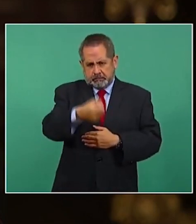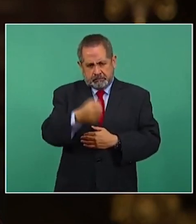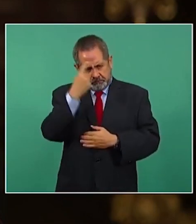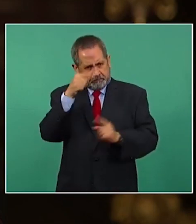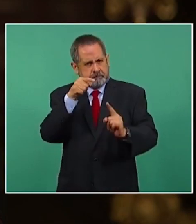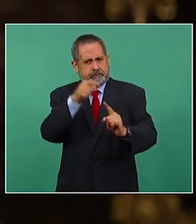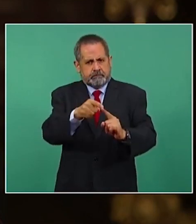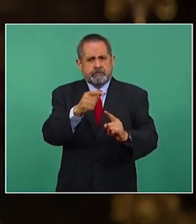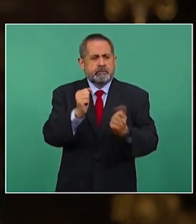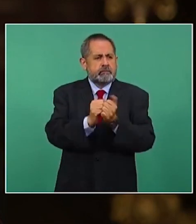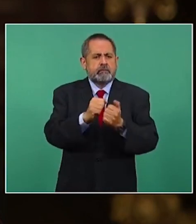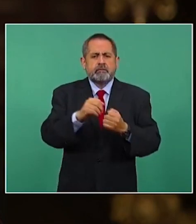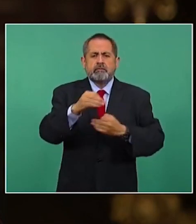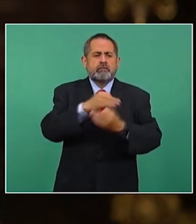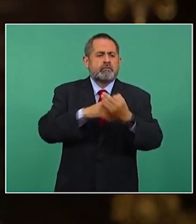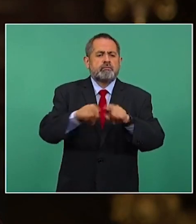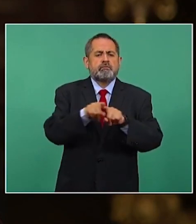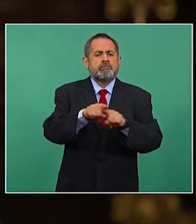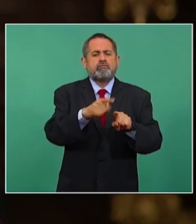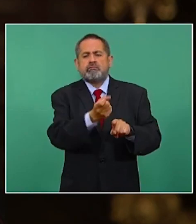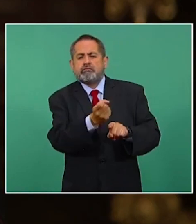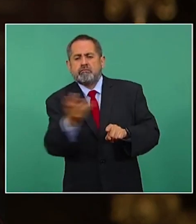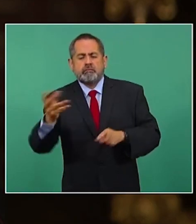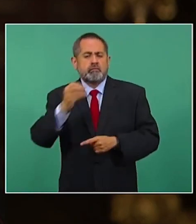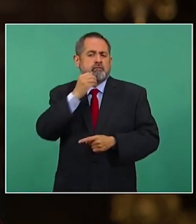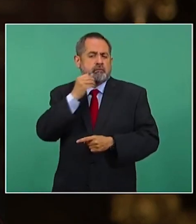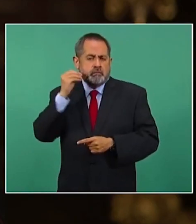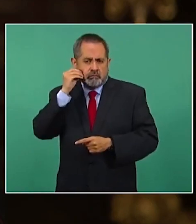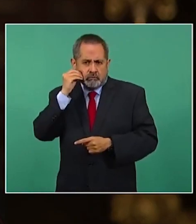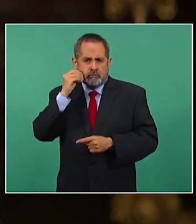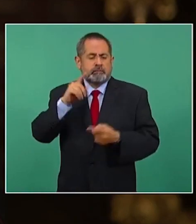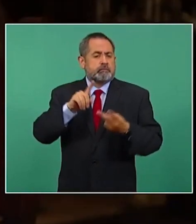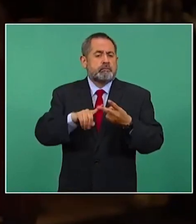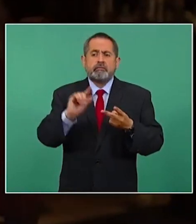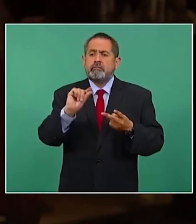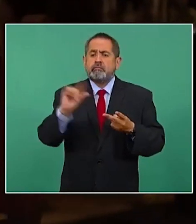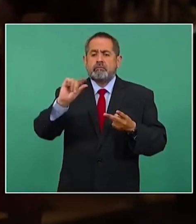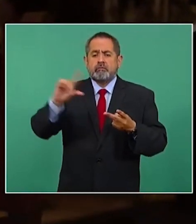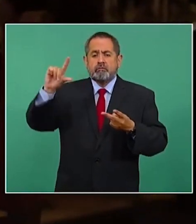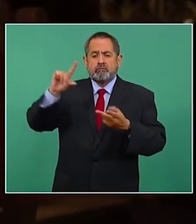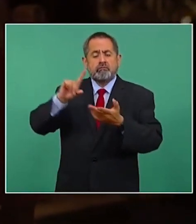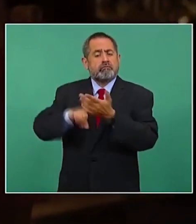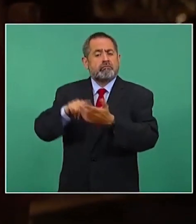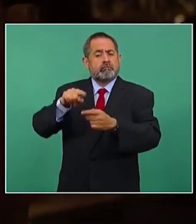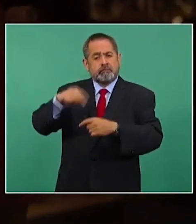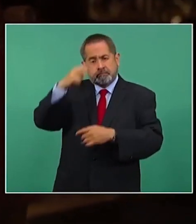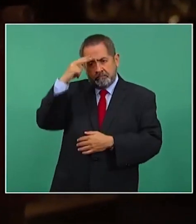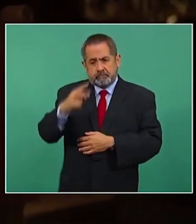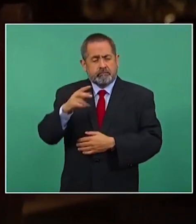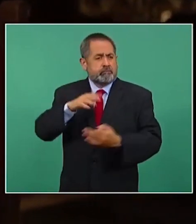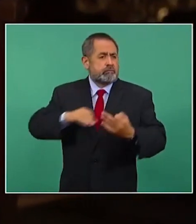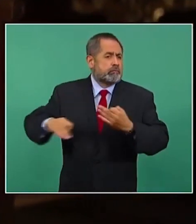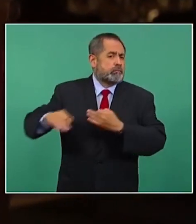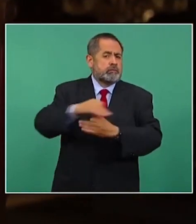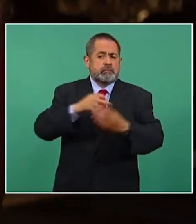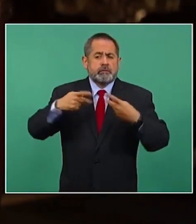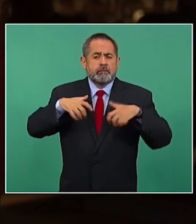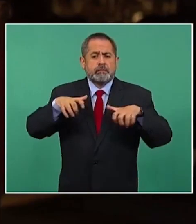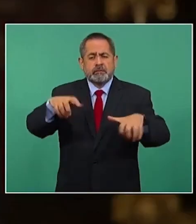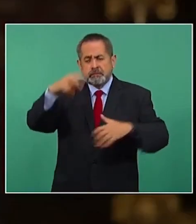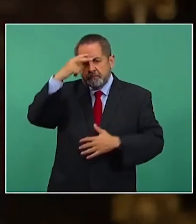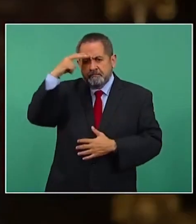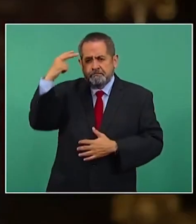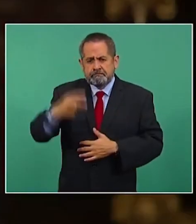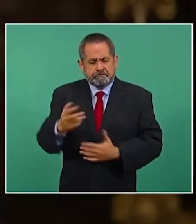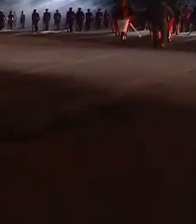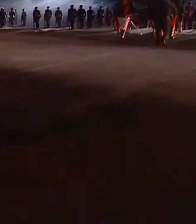un tercero, que es el pueblo mexicano, que es muy diverso, son tres actores que han estado